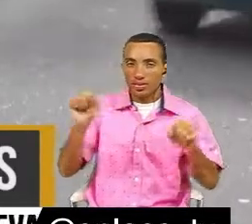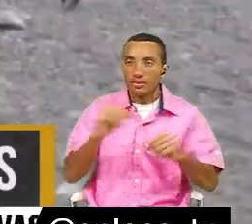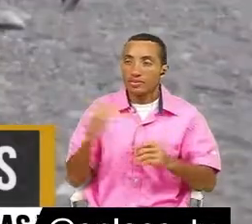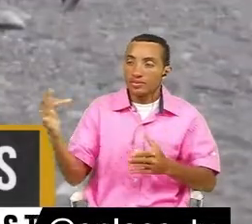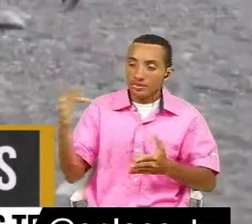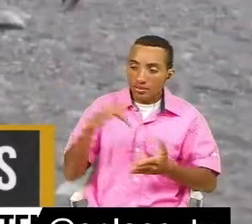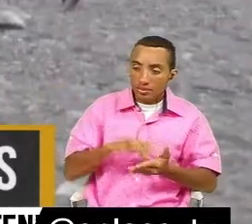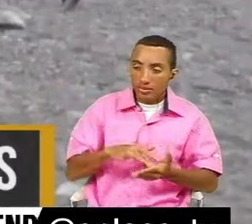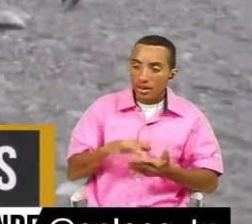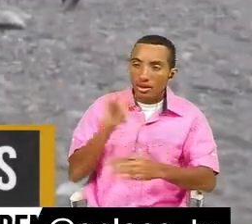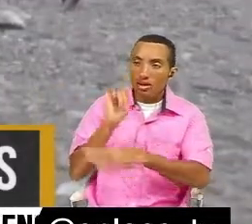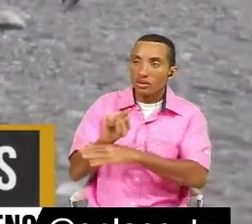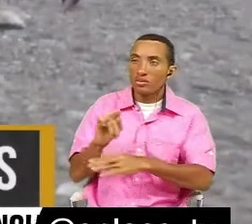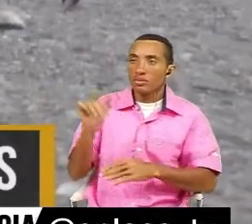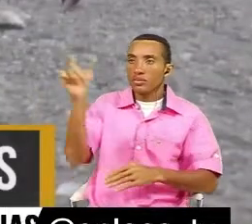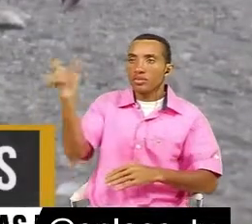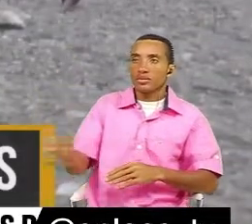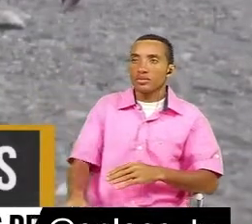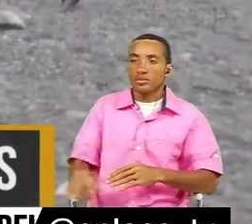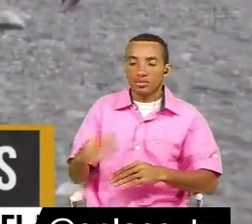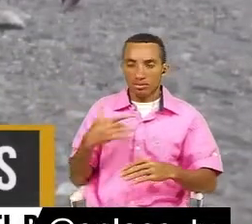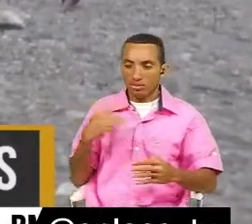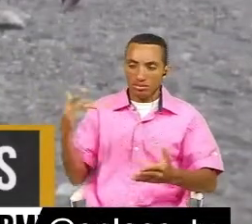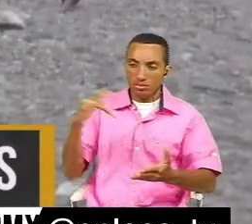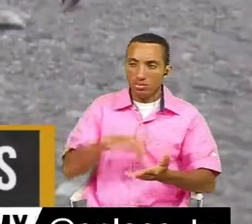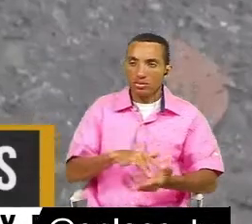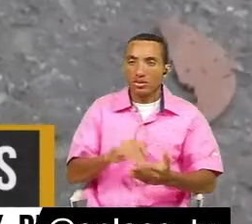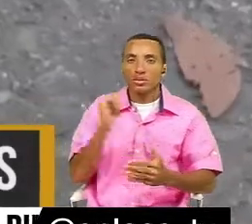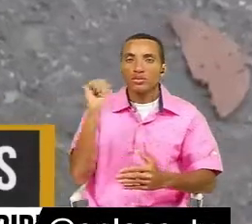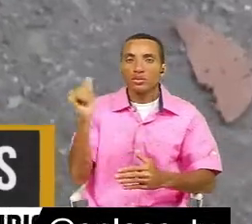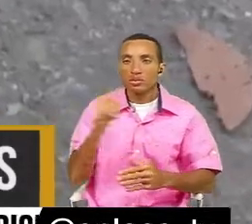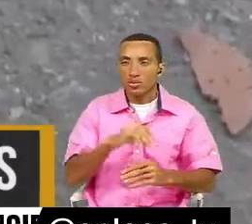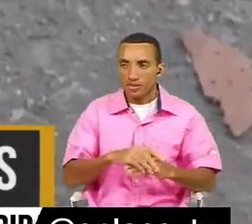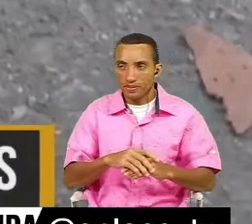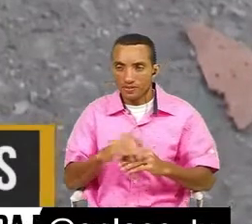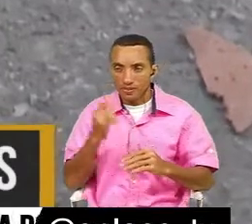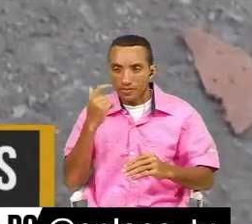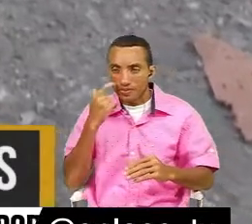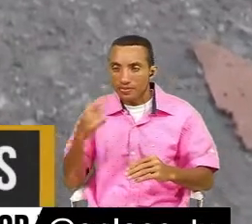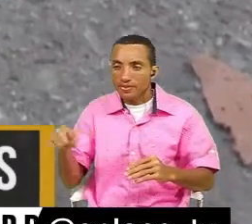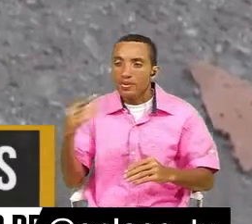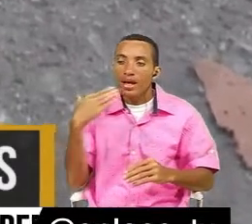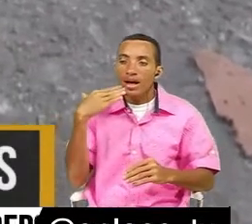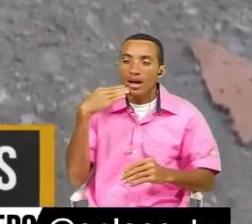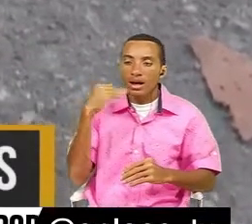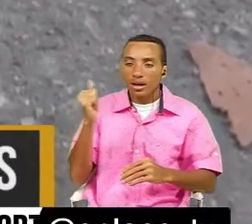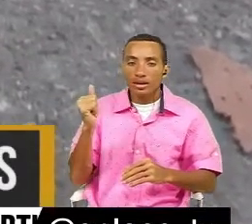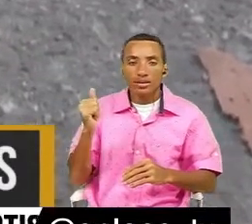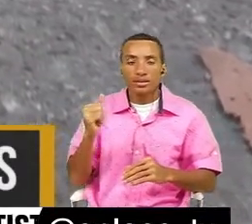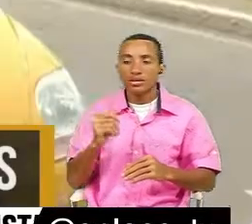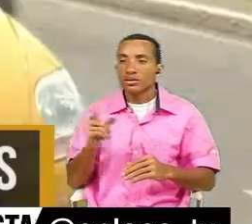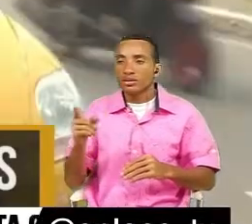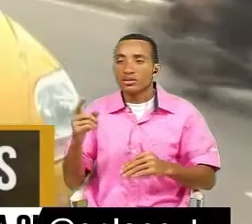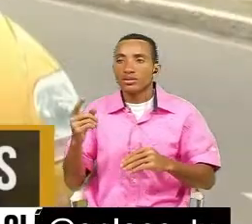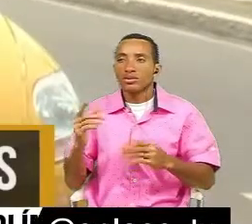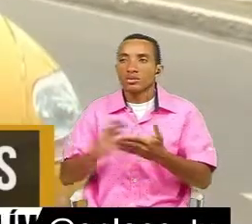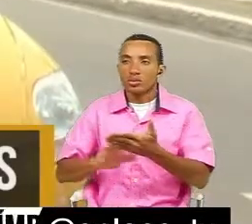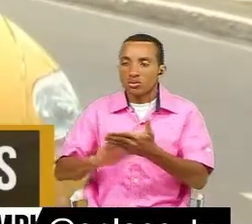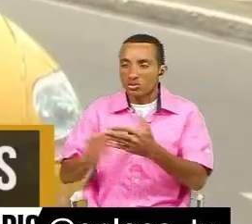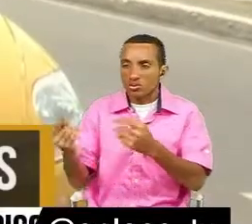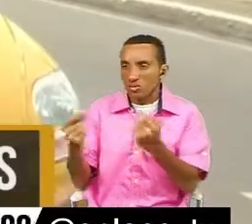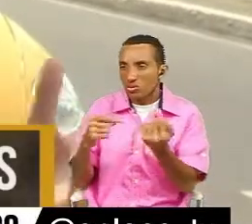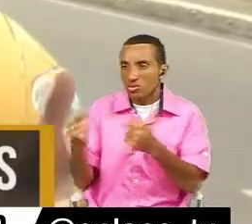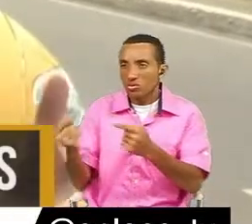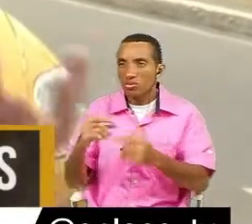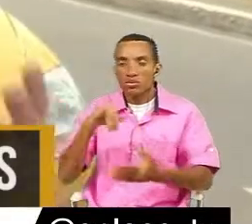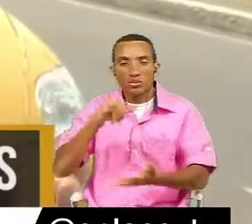de hoy? Ahora, tienen que averiguar ustedes mismos aquí con la señora que tiene el negocio, que entre ellos mismos hay peleas, entre los mismos